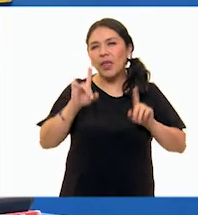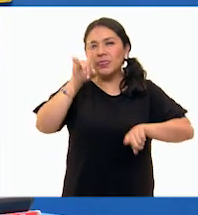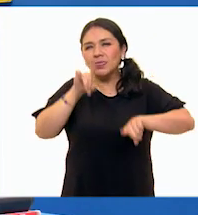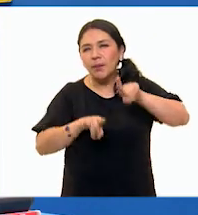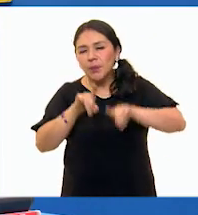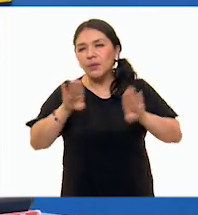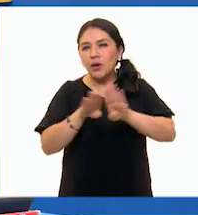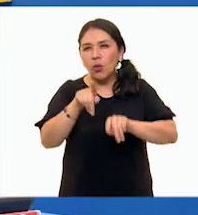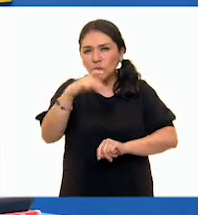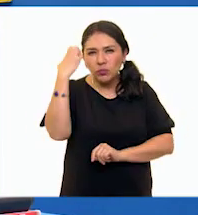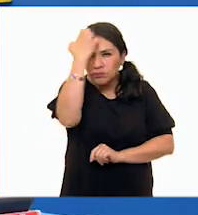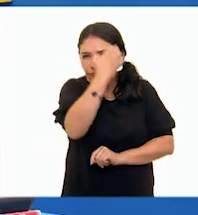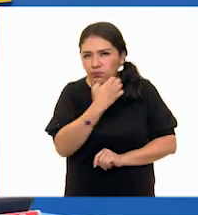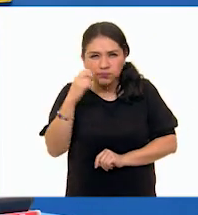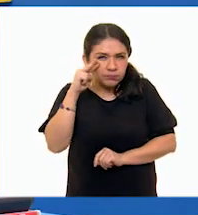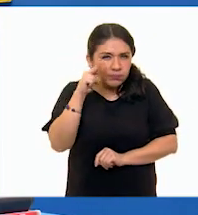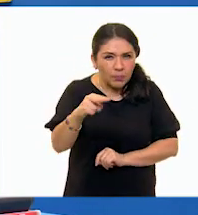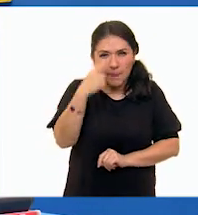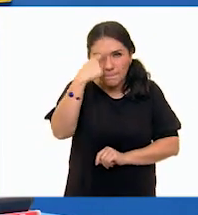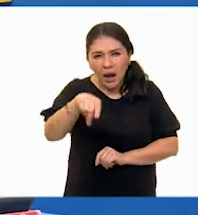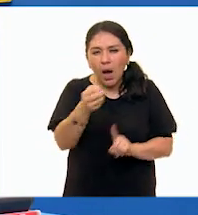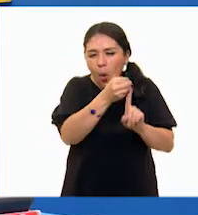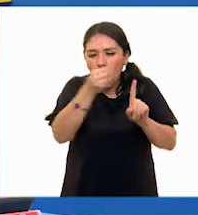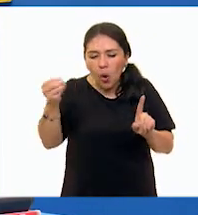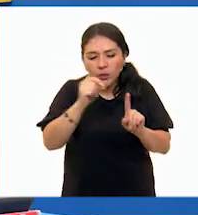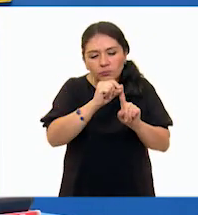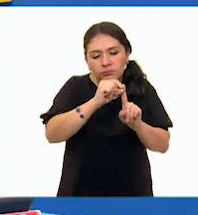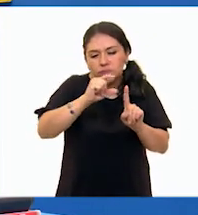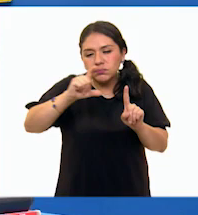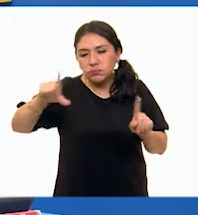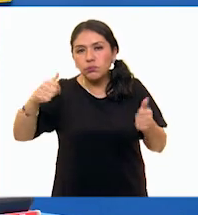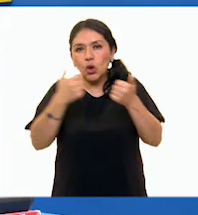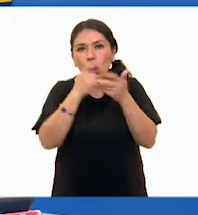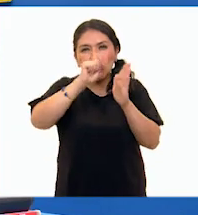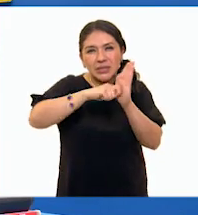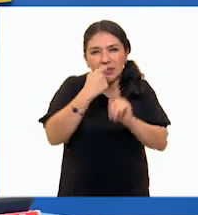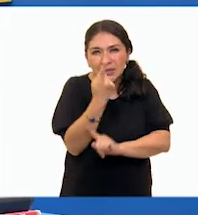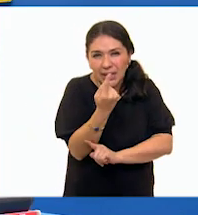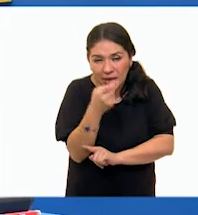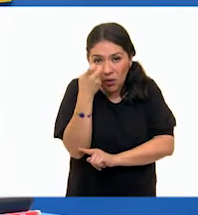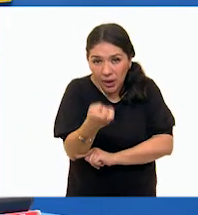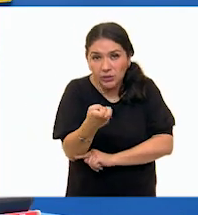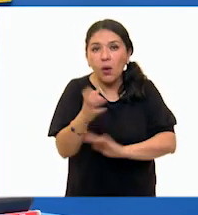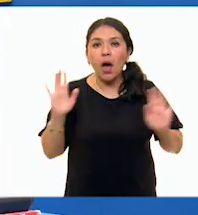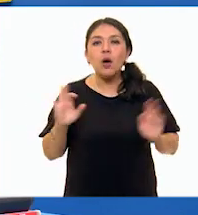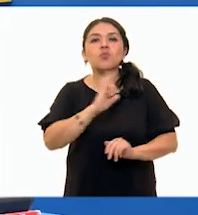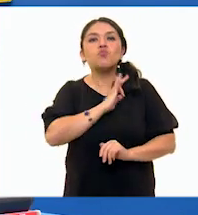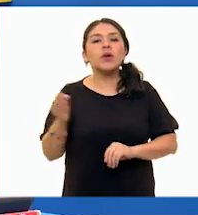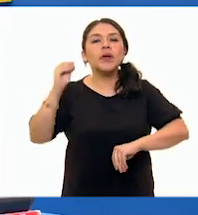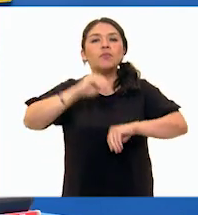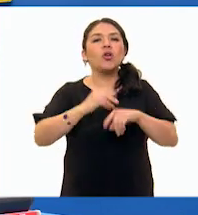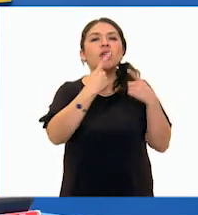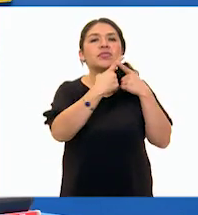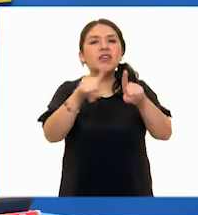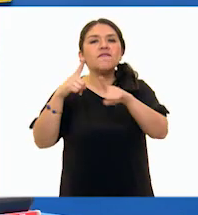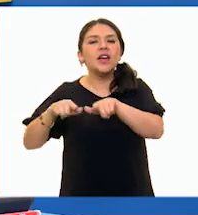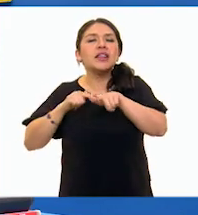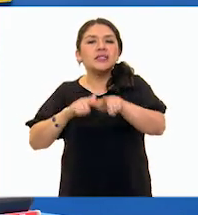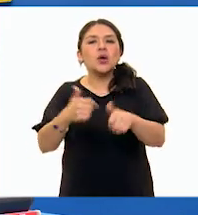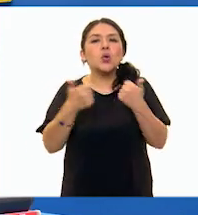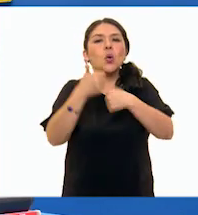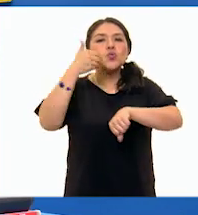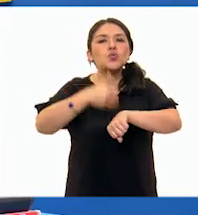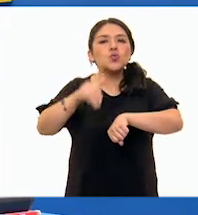lo que estamos observando de esta sucesión de figuras que formamos con los cerillitos, podemos generar diferentes sucesiones